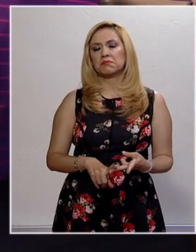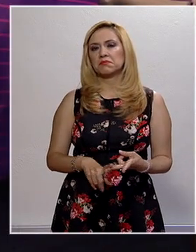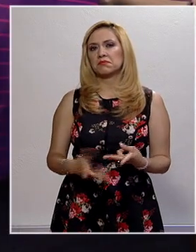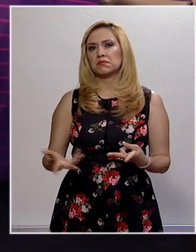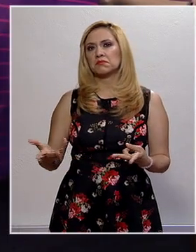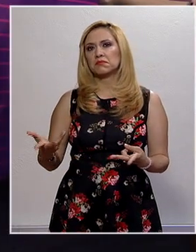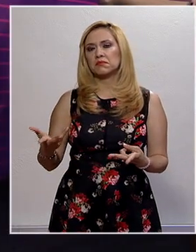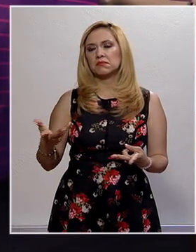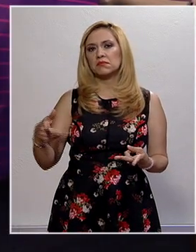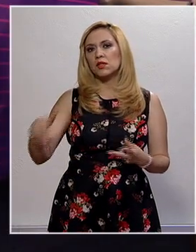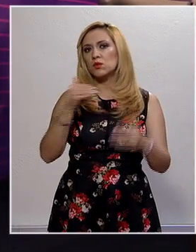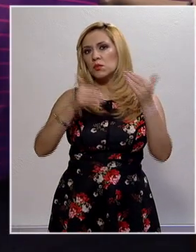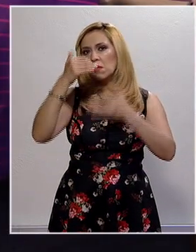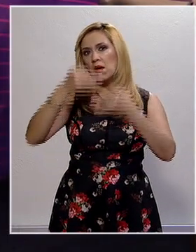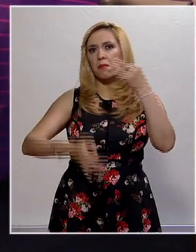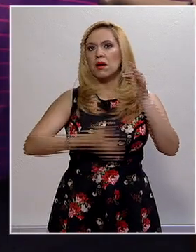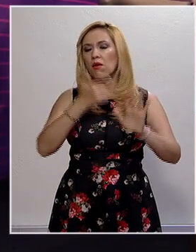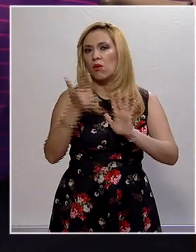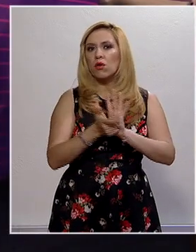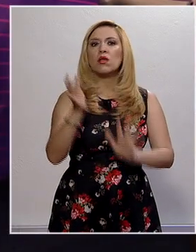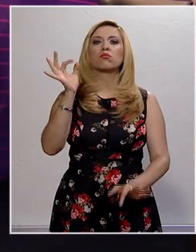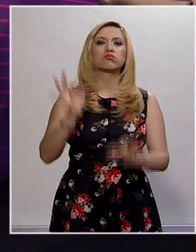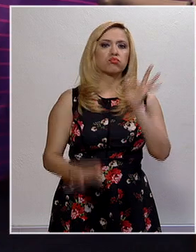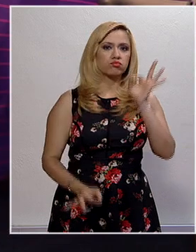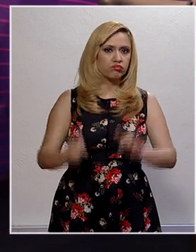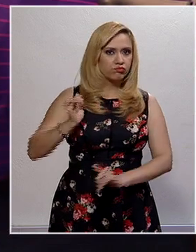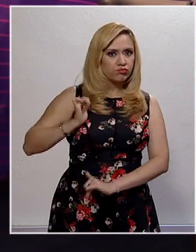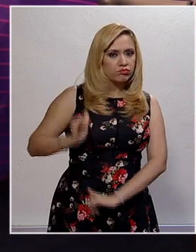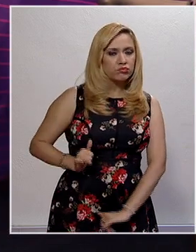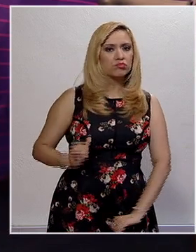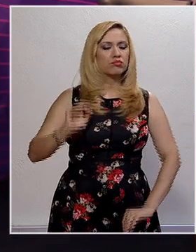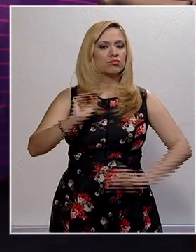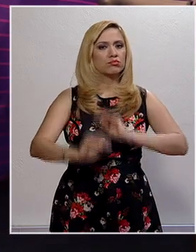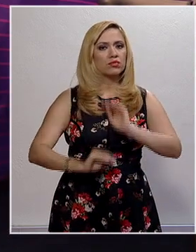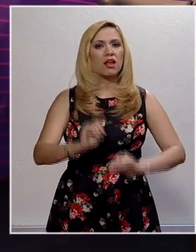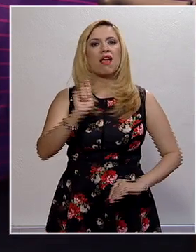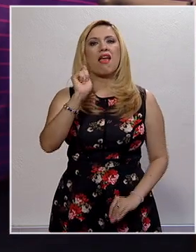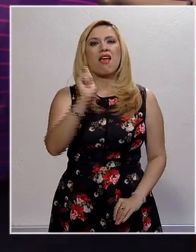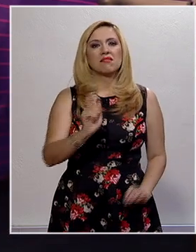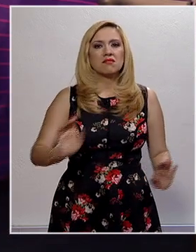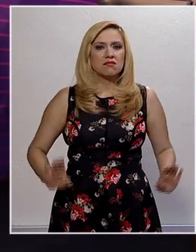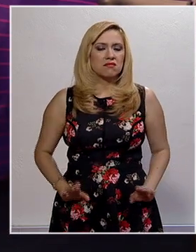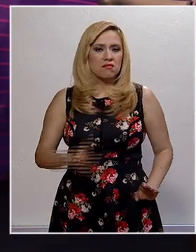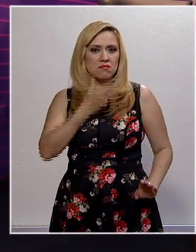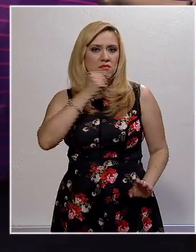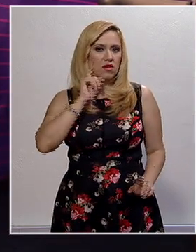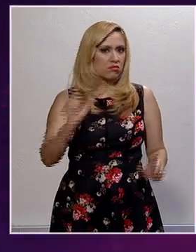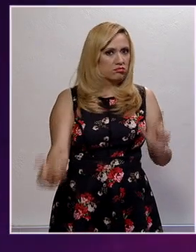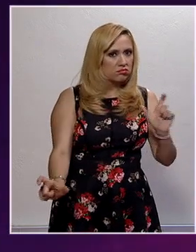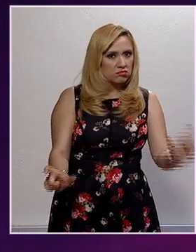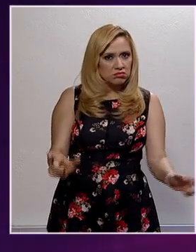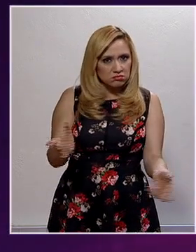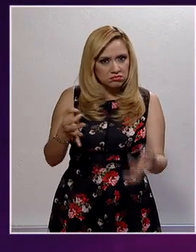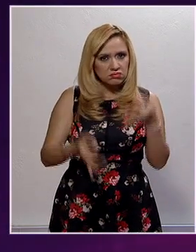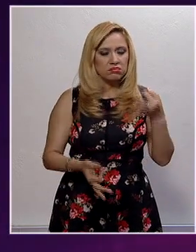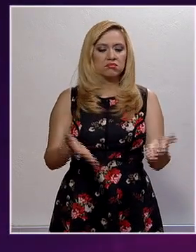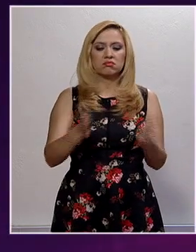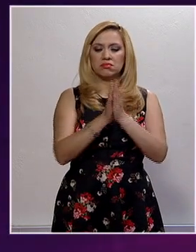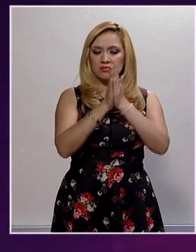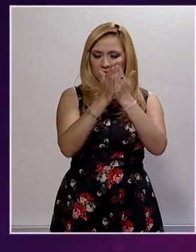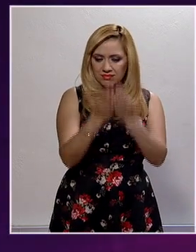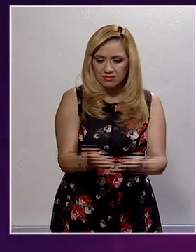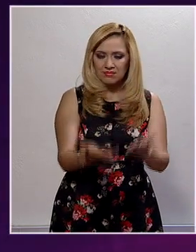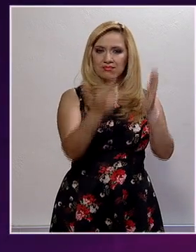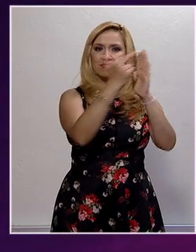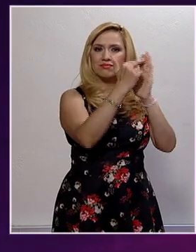la propia Suprema Corte y el Poder Judicial desarrollar qué es la perspectiva de género, de manuales.